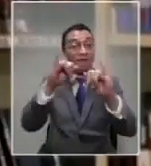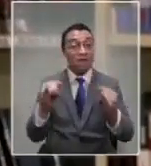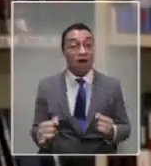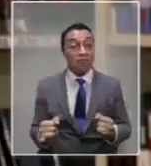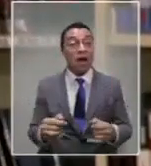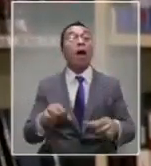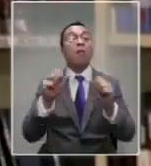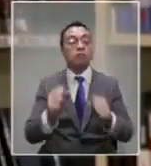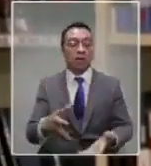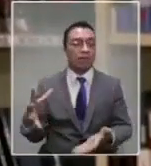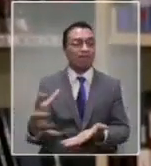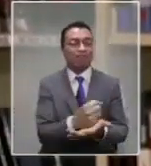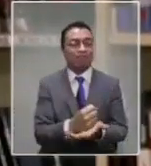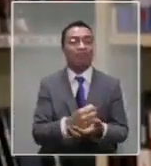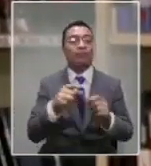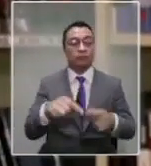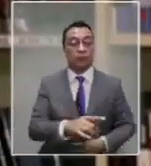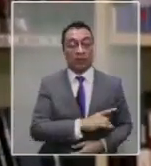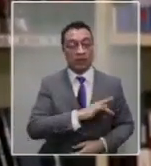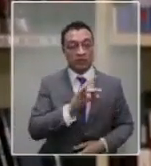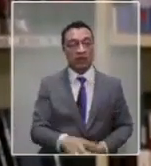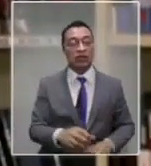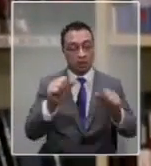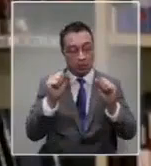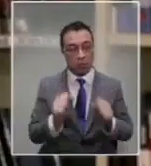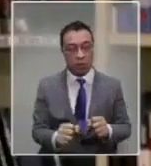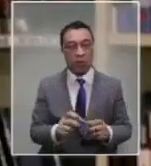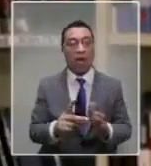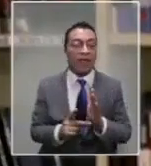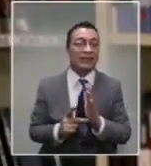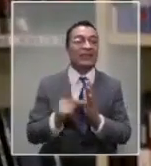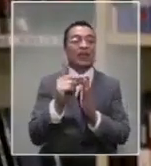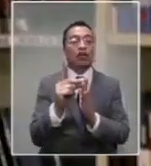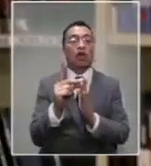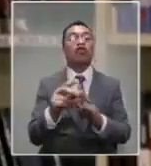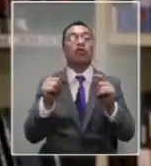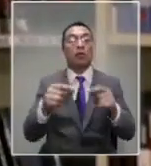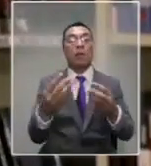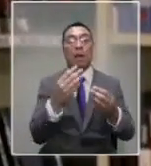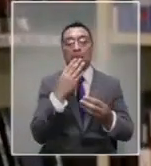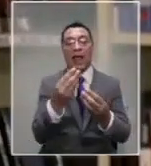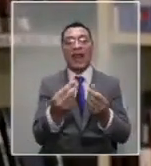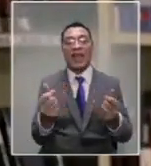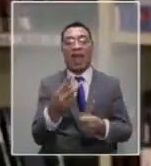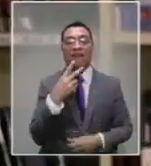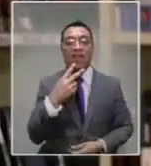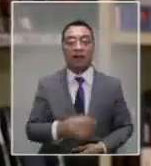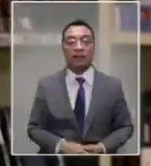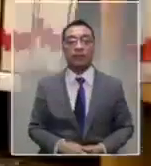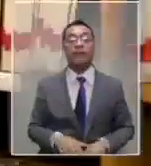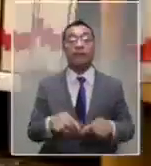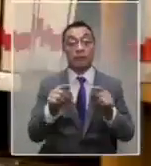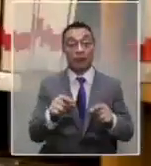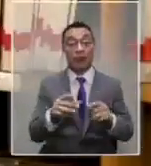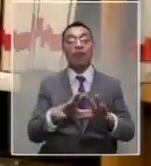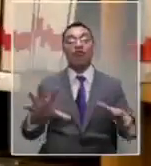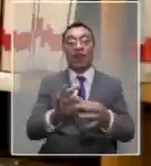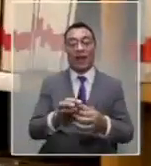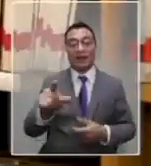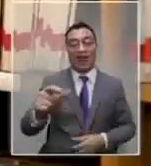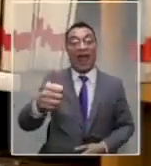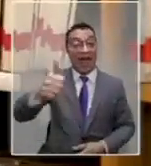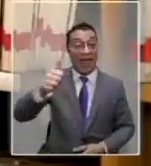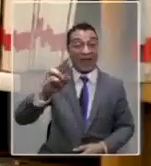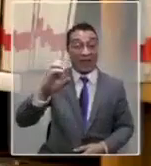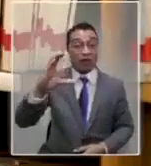que logrará que este país, que nuestro país, alcance el desarrollo y mejore su calidad de vida. Muchas gracias, Santiago